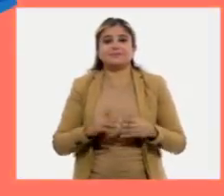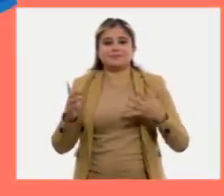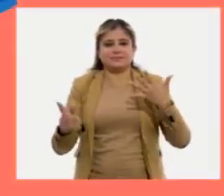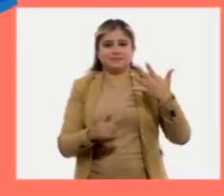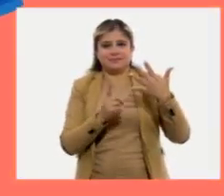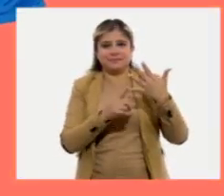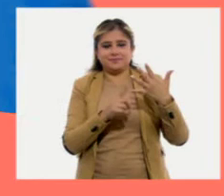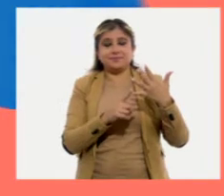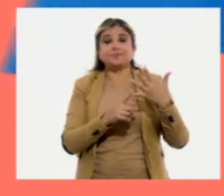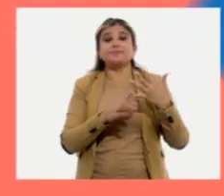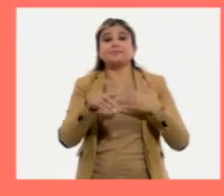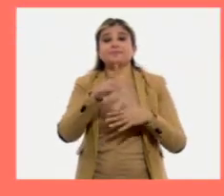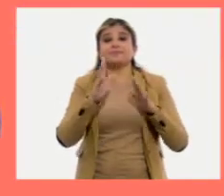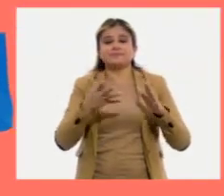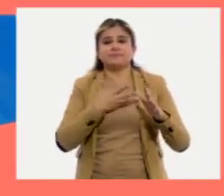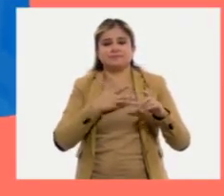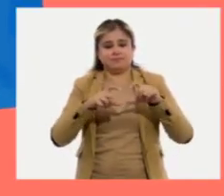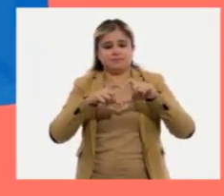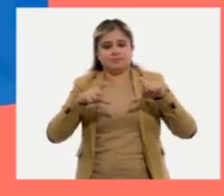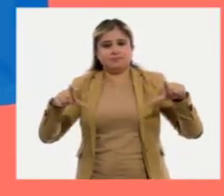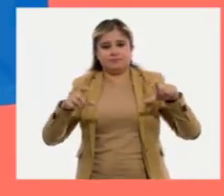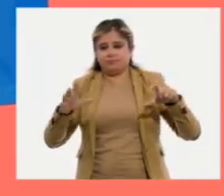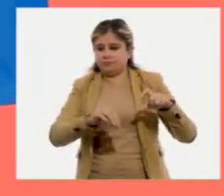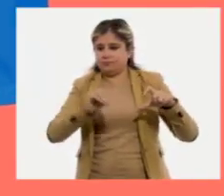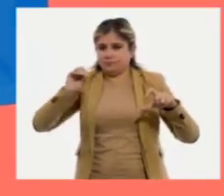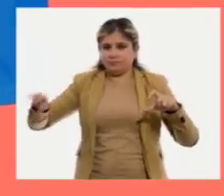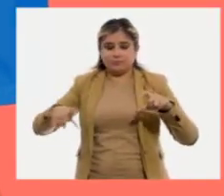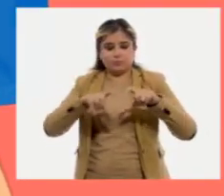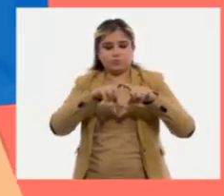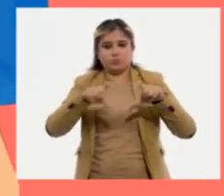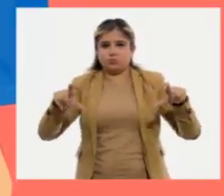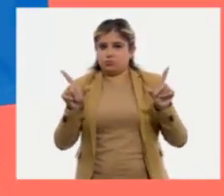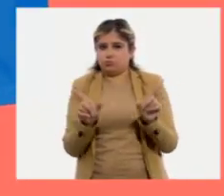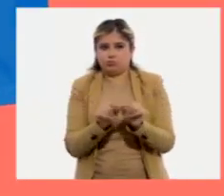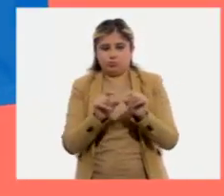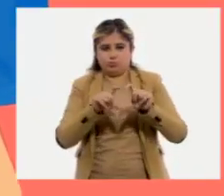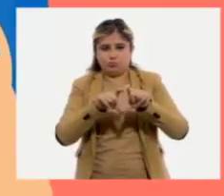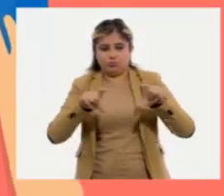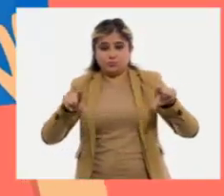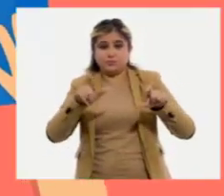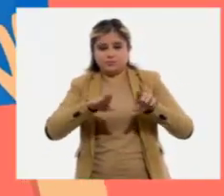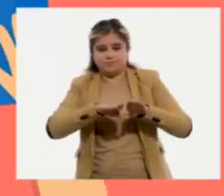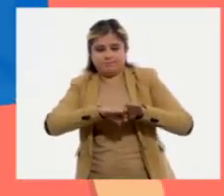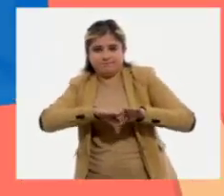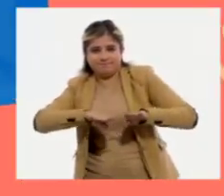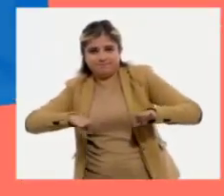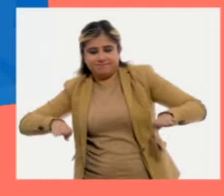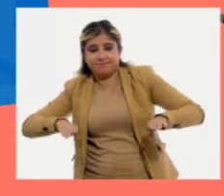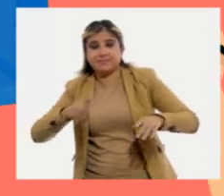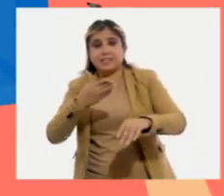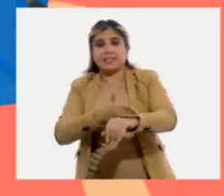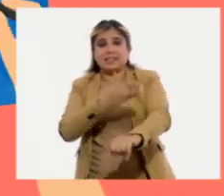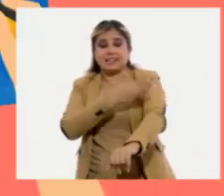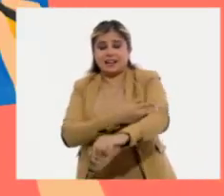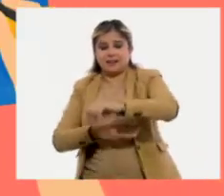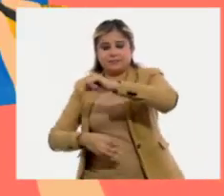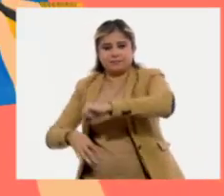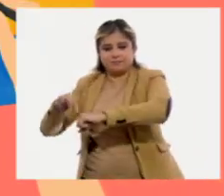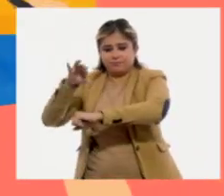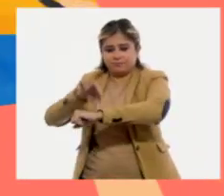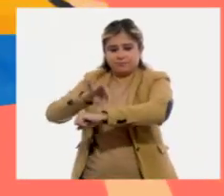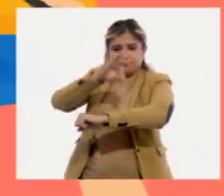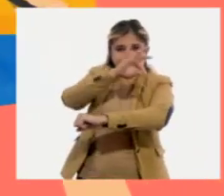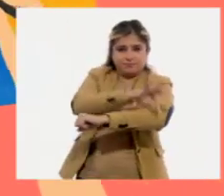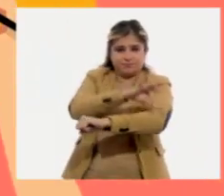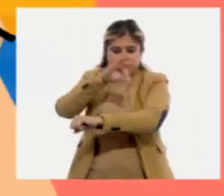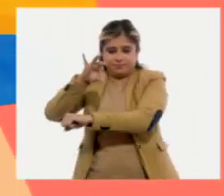5. Ahora tenemos un pequeño pedazo de playera. Estira a lo ancho y con ayuda de la regla, mide y marca con